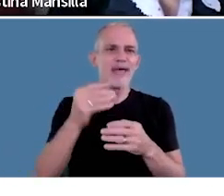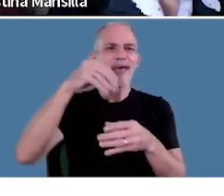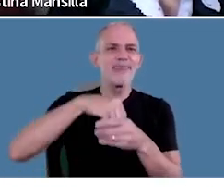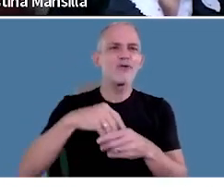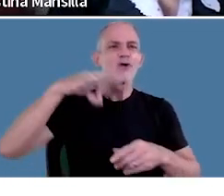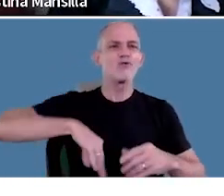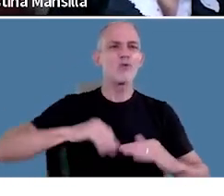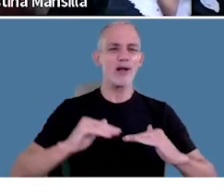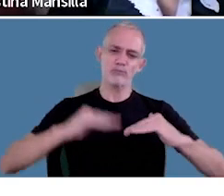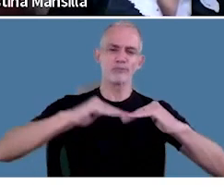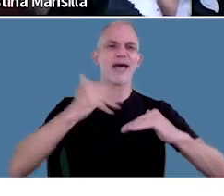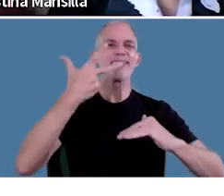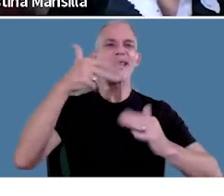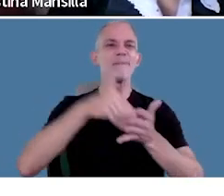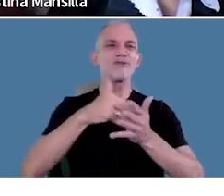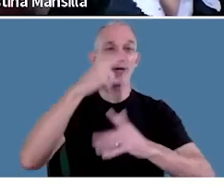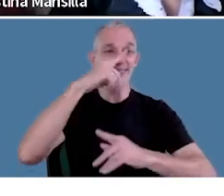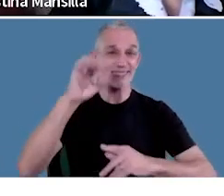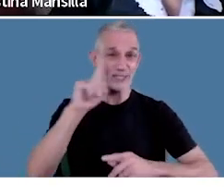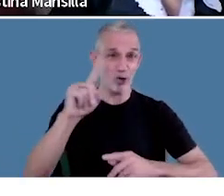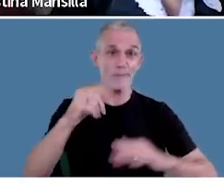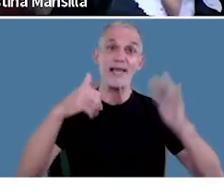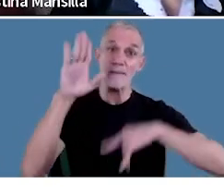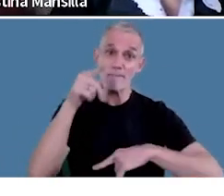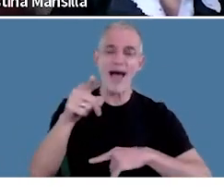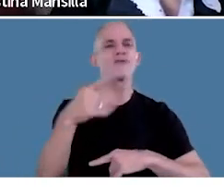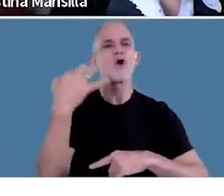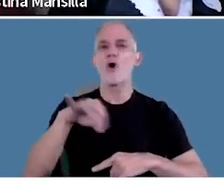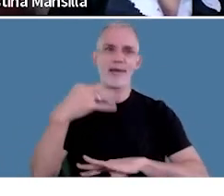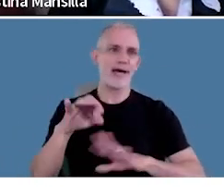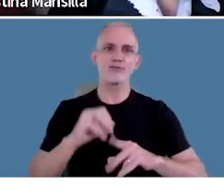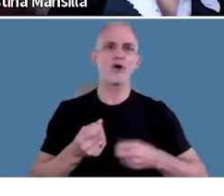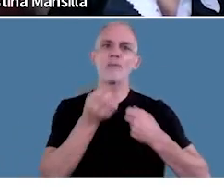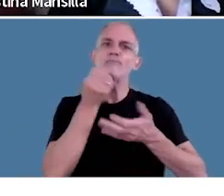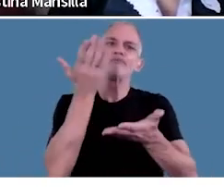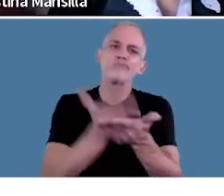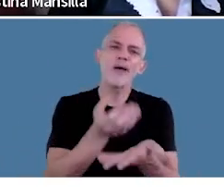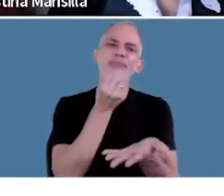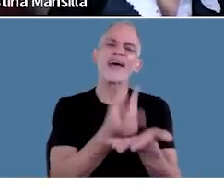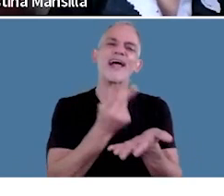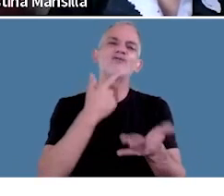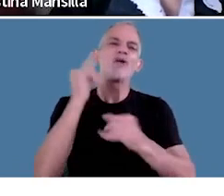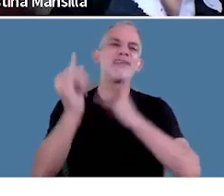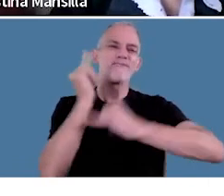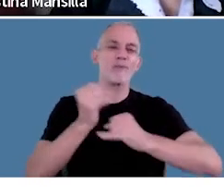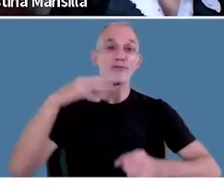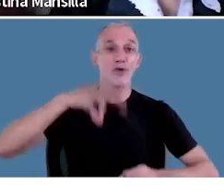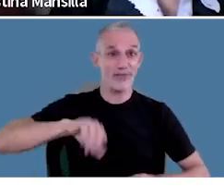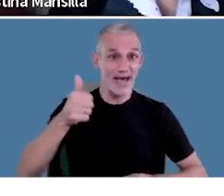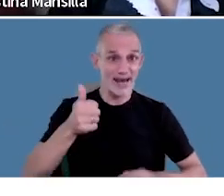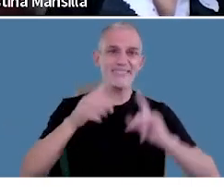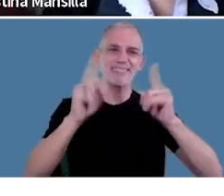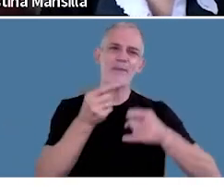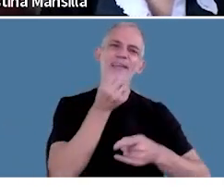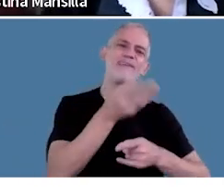que superara los 3.700.000, hay obligación de presentar declaración informativa de ganancias y